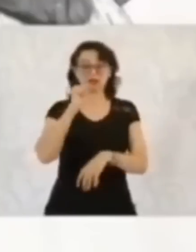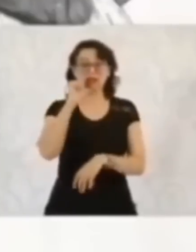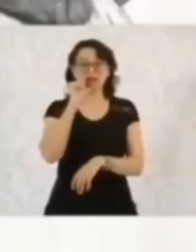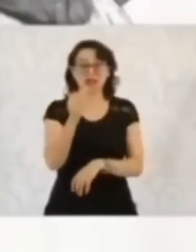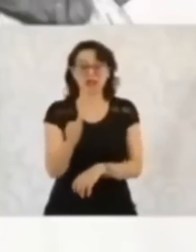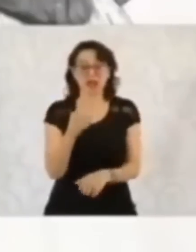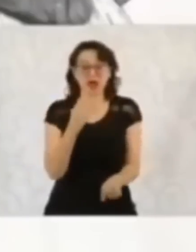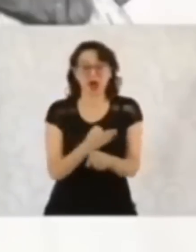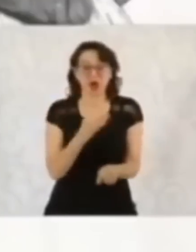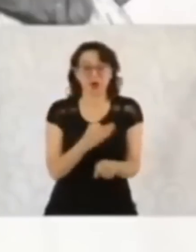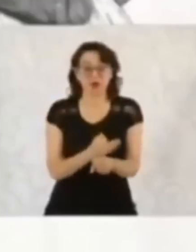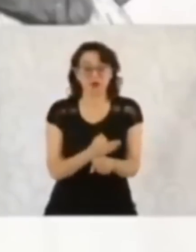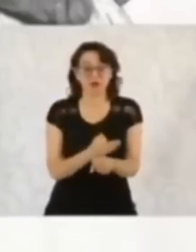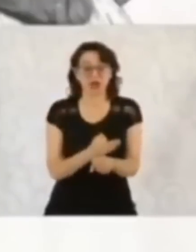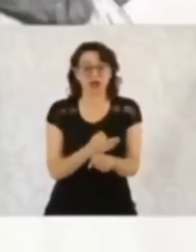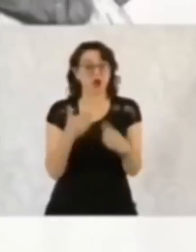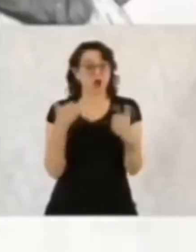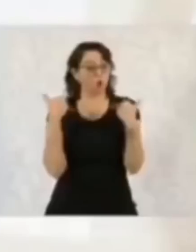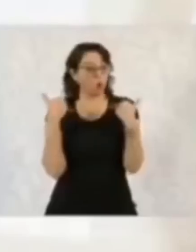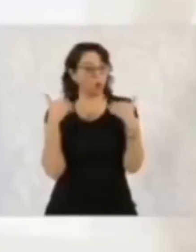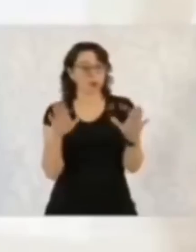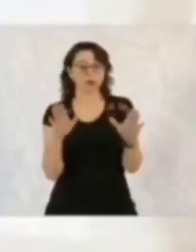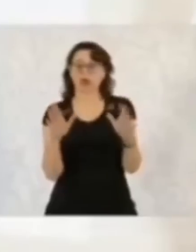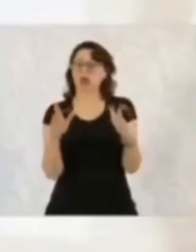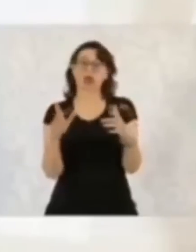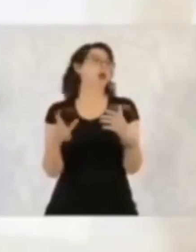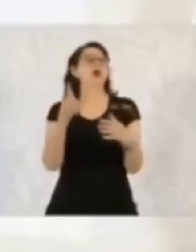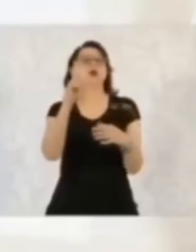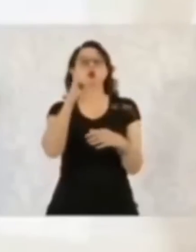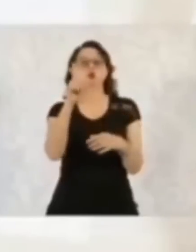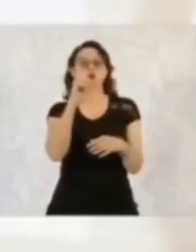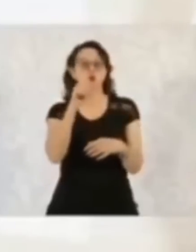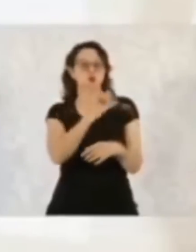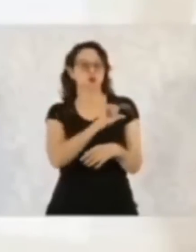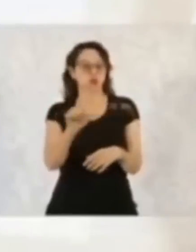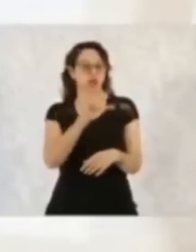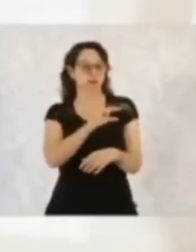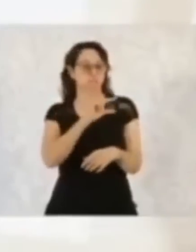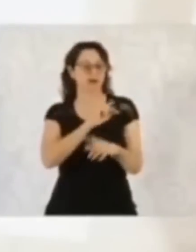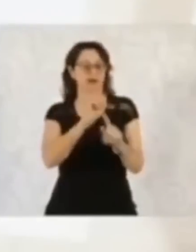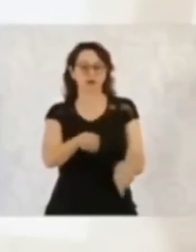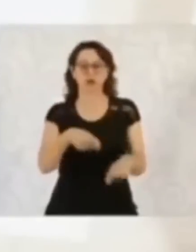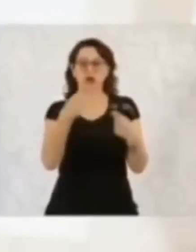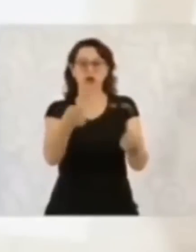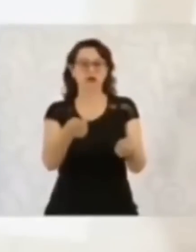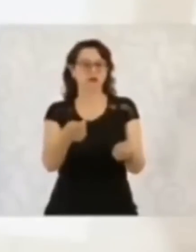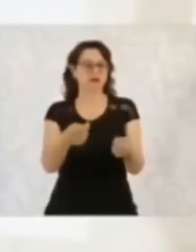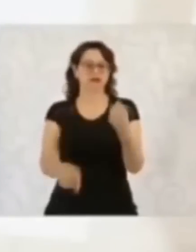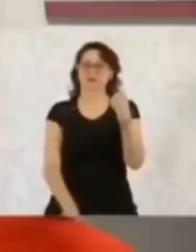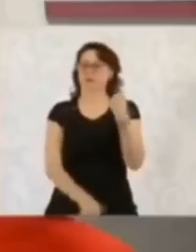problemas en el sector eléctrico enormes, como lo tienen muchos países que privatizaron todo su sector.